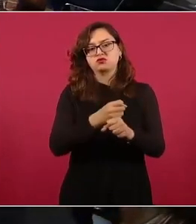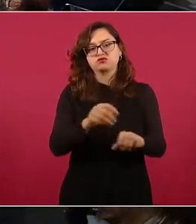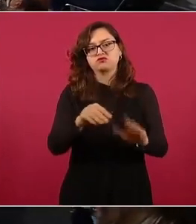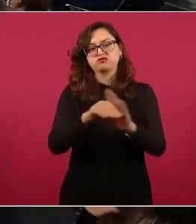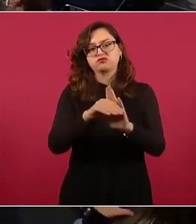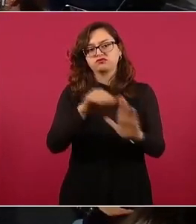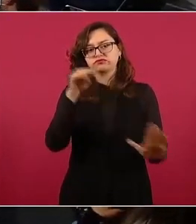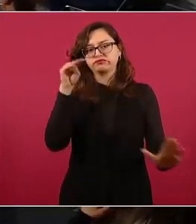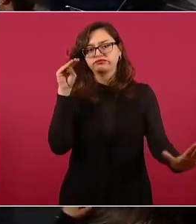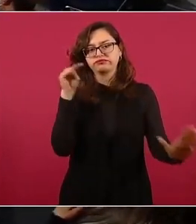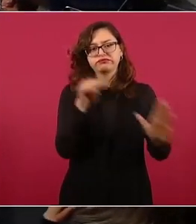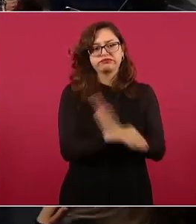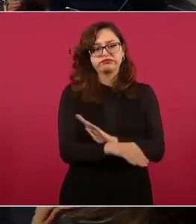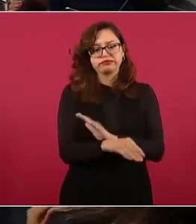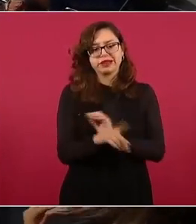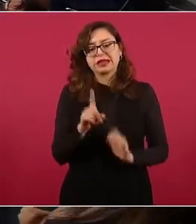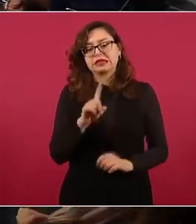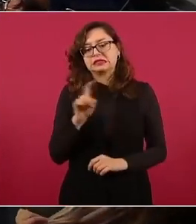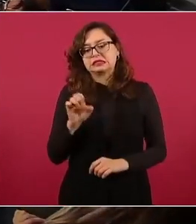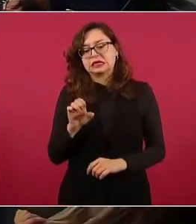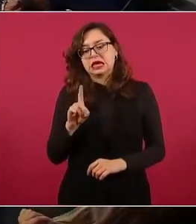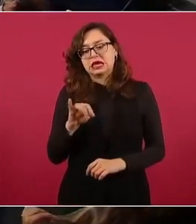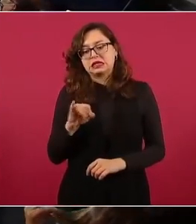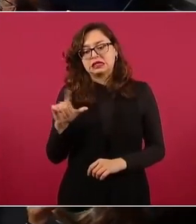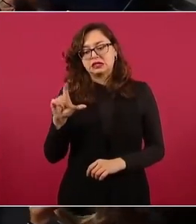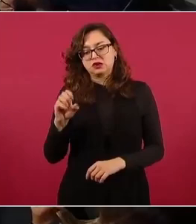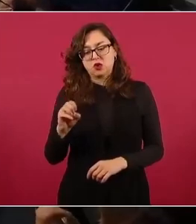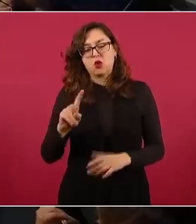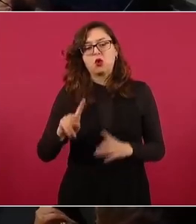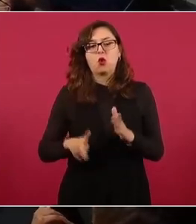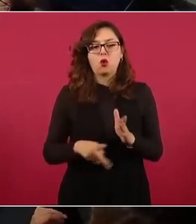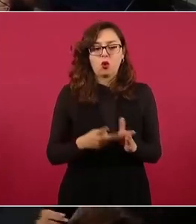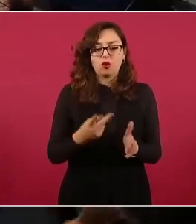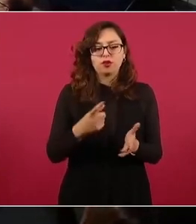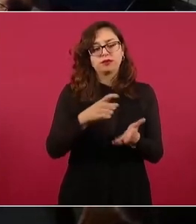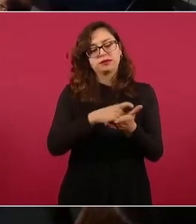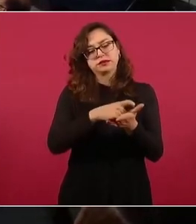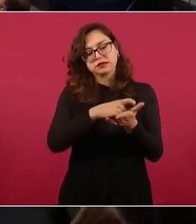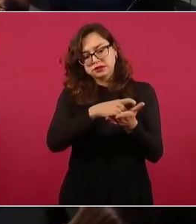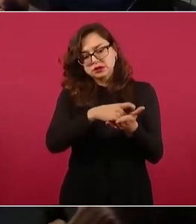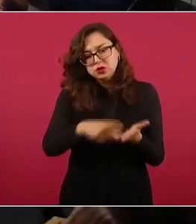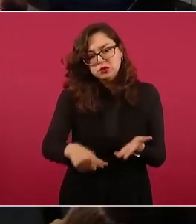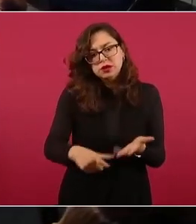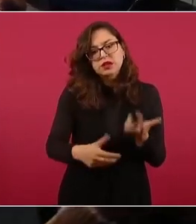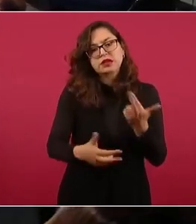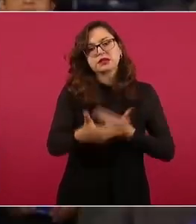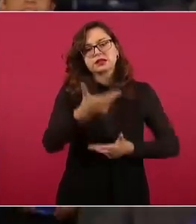de Zedillo, la limpió, lo metieron a la cárcel a este señor.